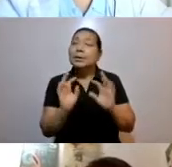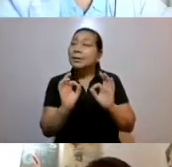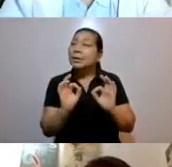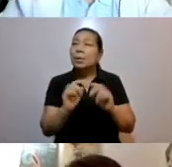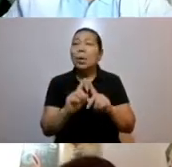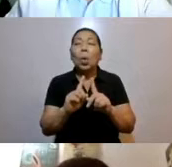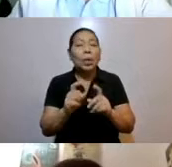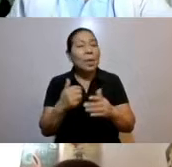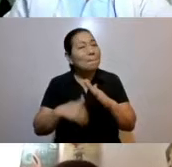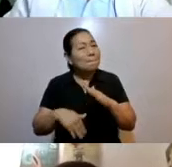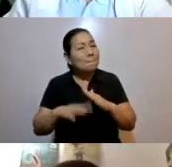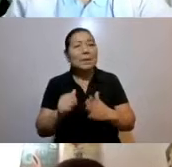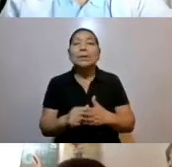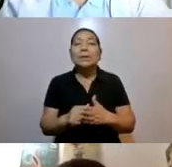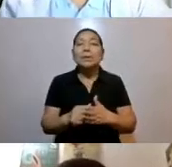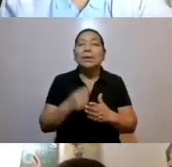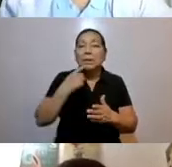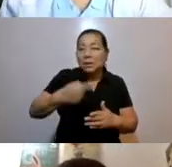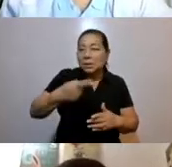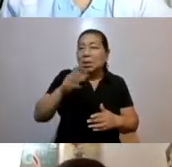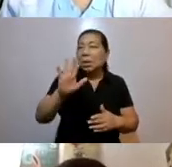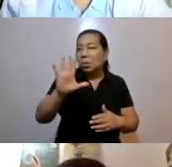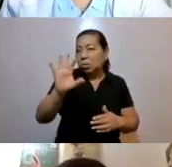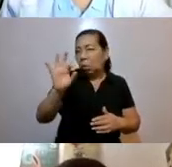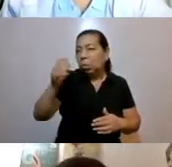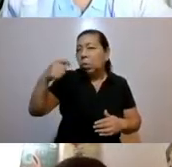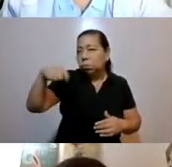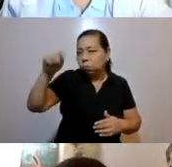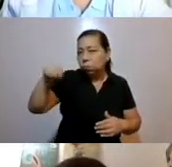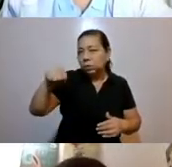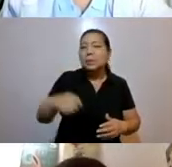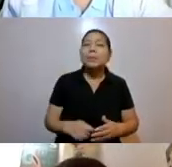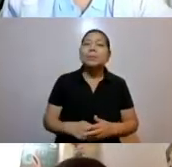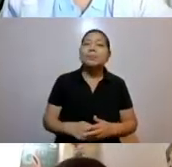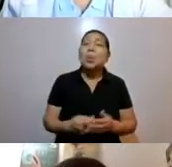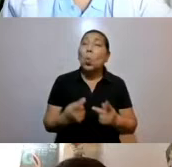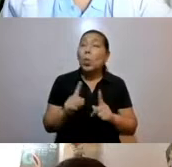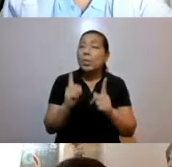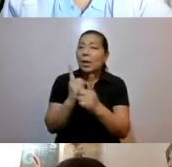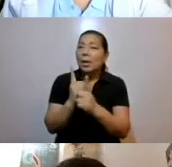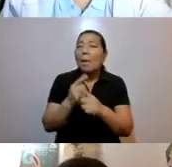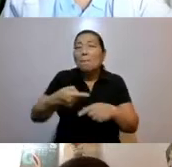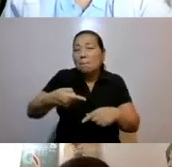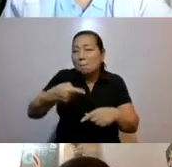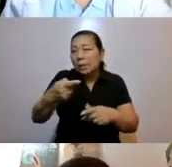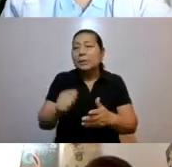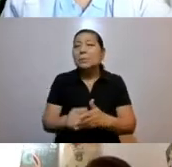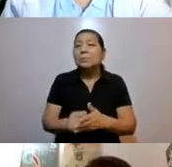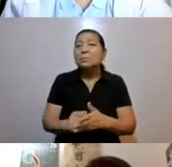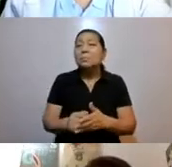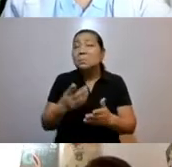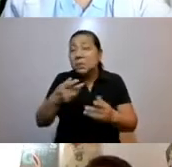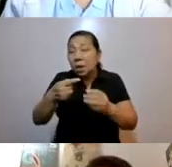más frecuencia es la disfunción eréctil. Alrededor del 50% de pacientes consultan por disfunción eréctil y por